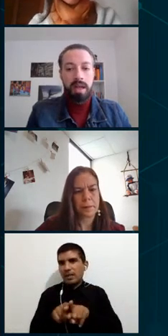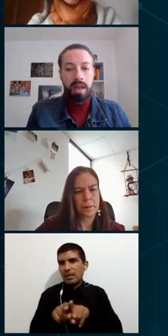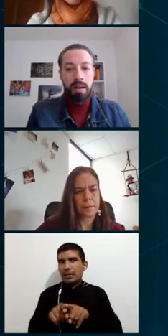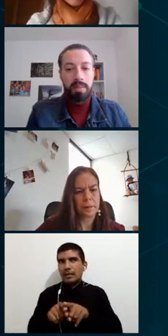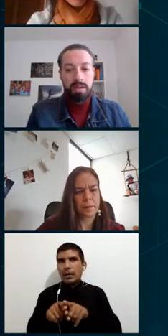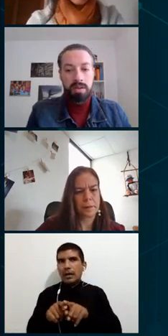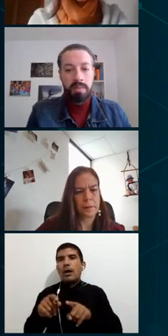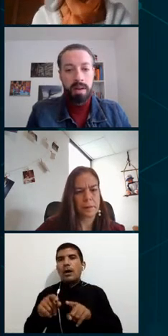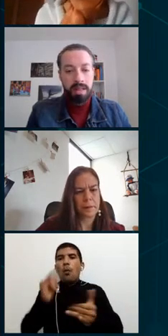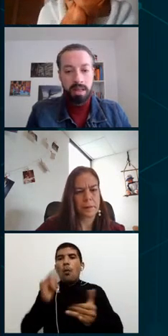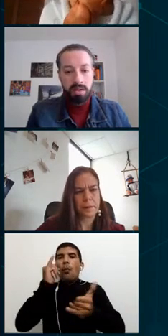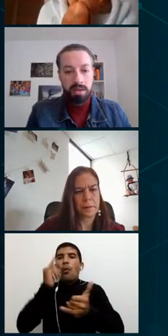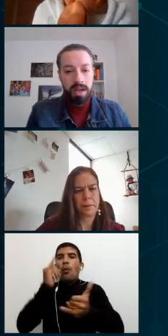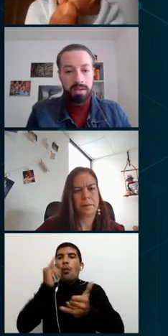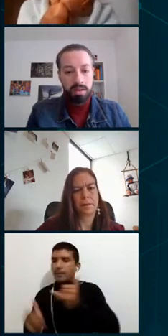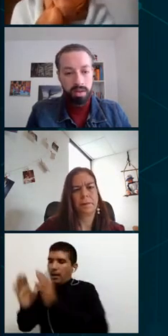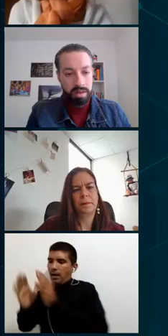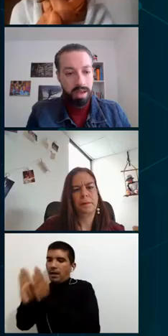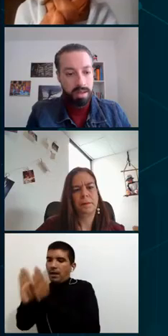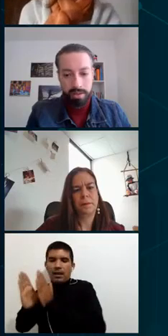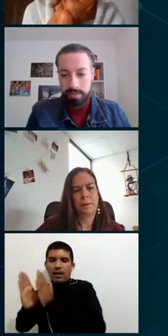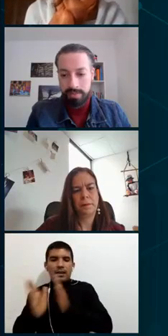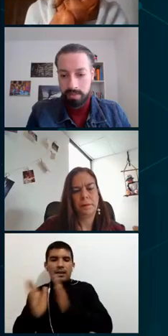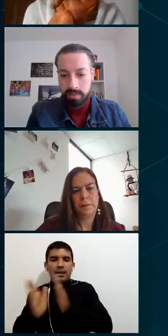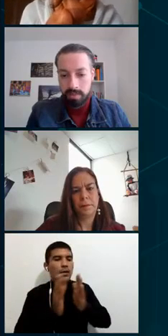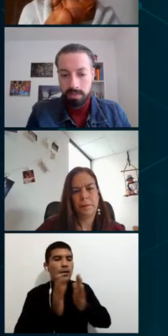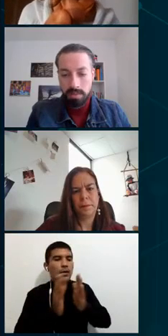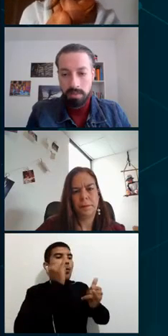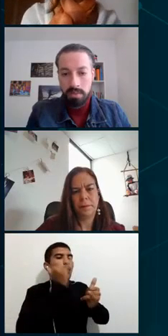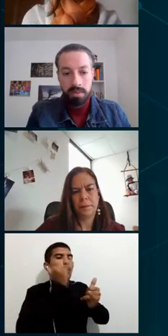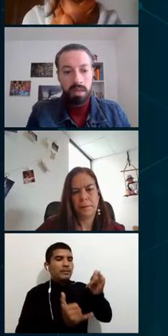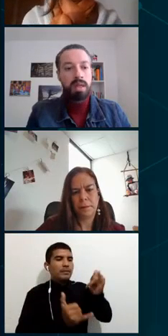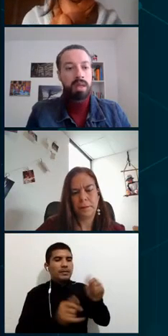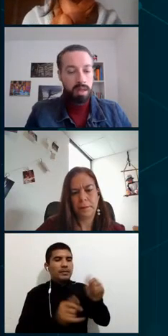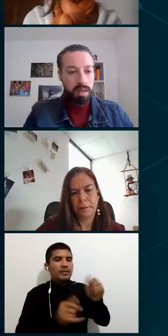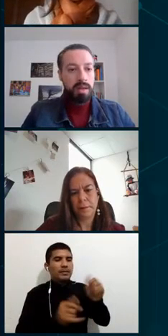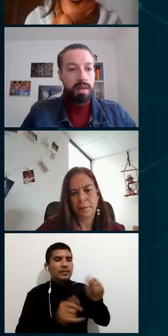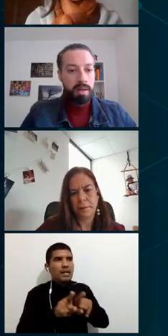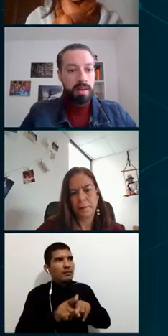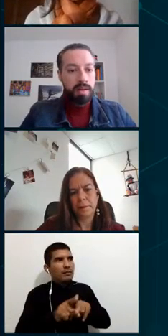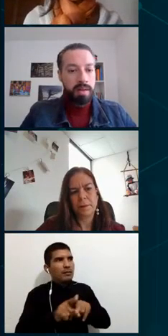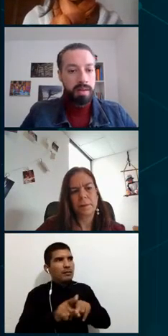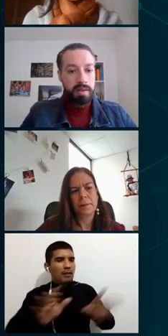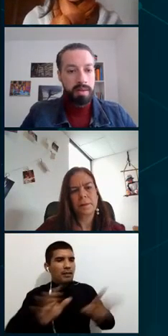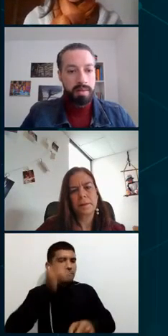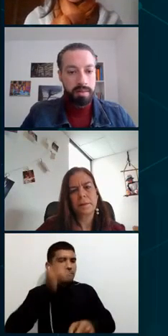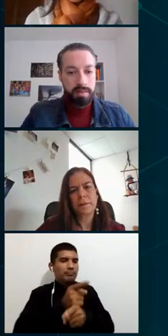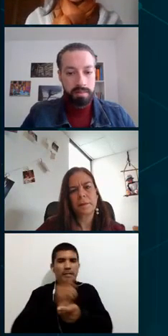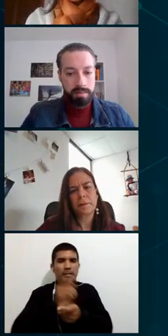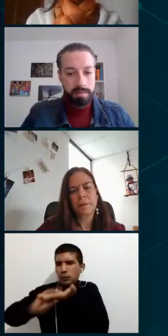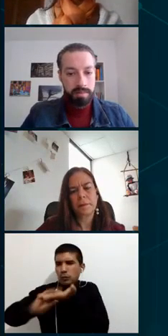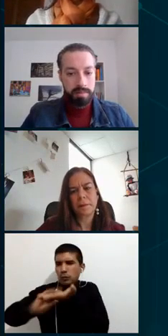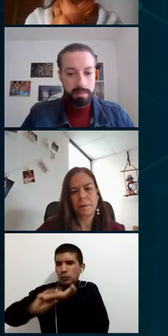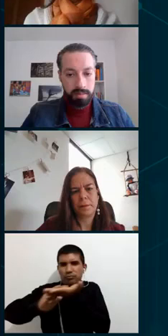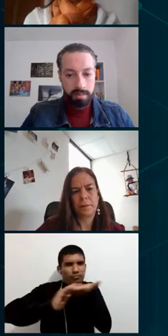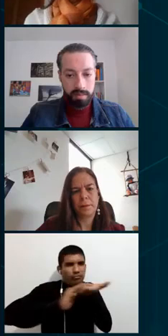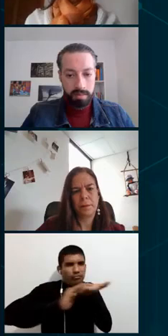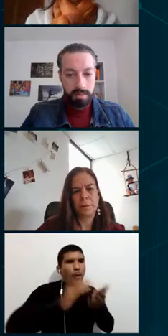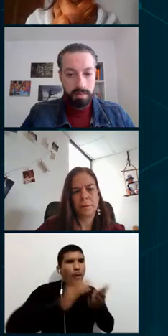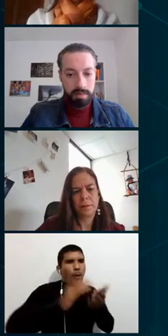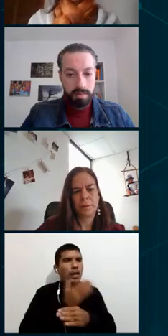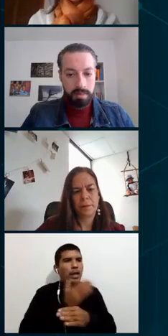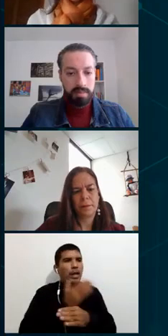para el proceso de implementación de la solución de ISO. Andrés, una cosa que quiero que veamos todos para que vean lo